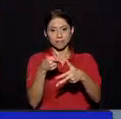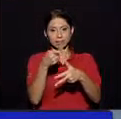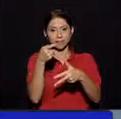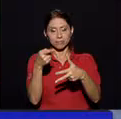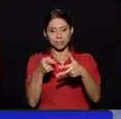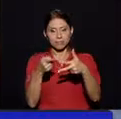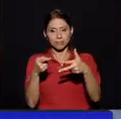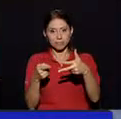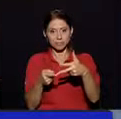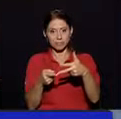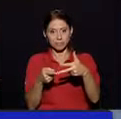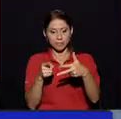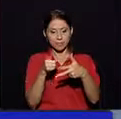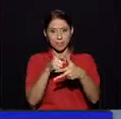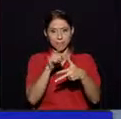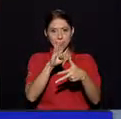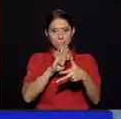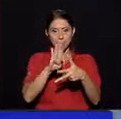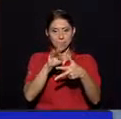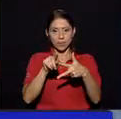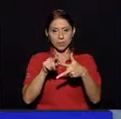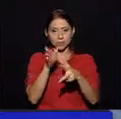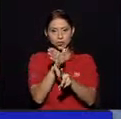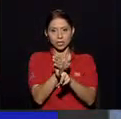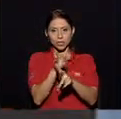de esos tres